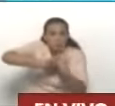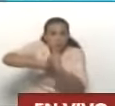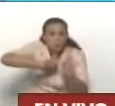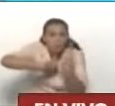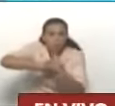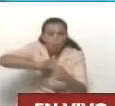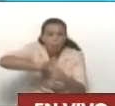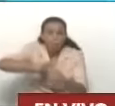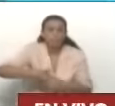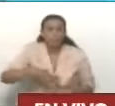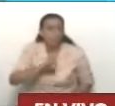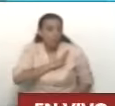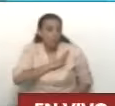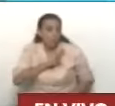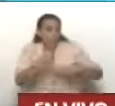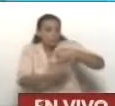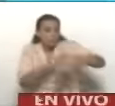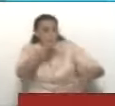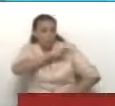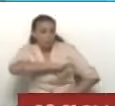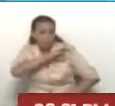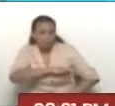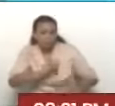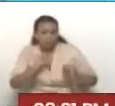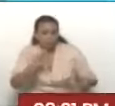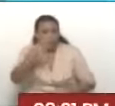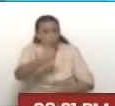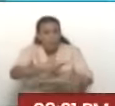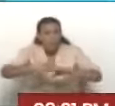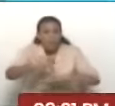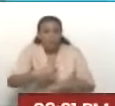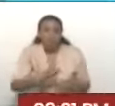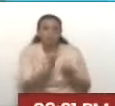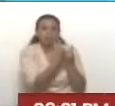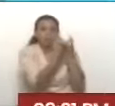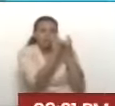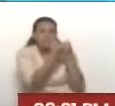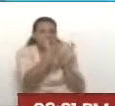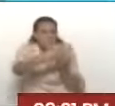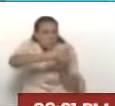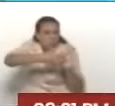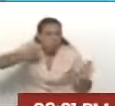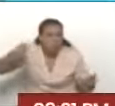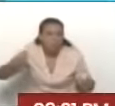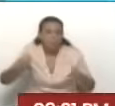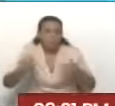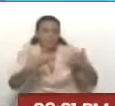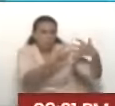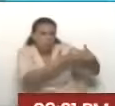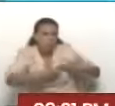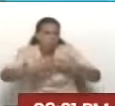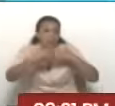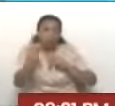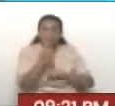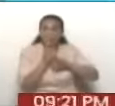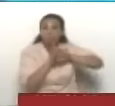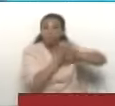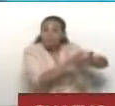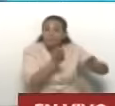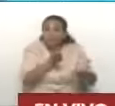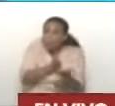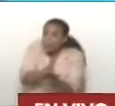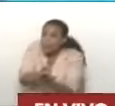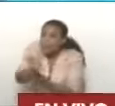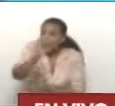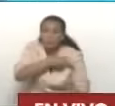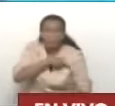en nuestro socialismo. No es el capitalismo salvaje, no. Solo por el camino